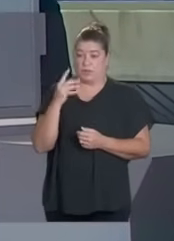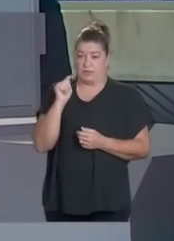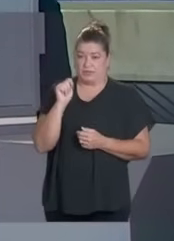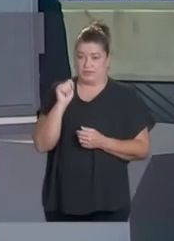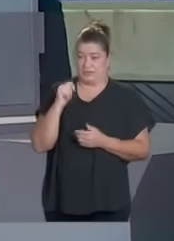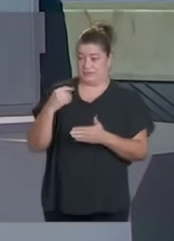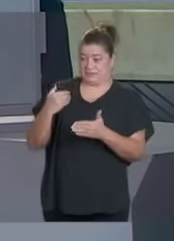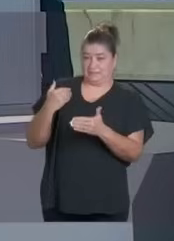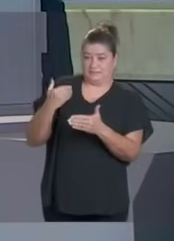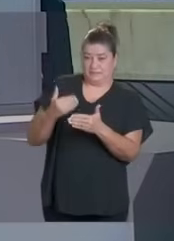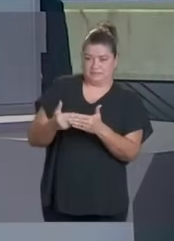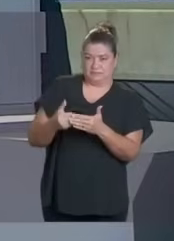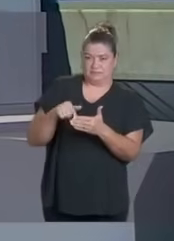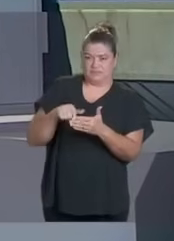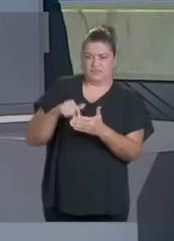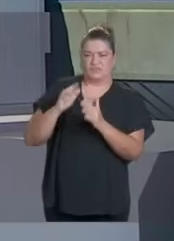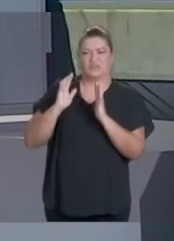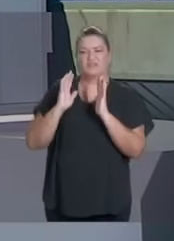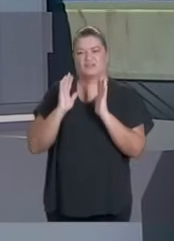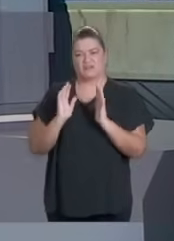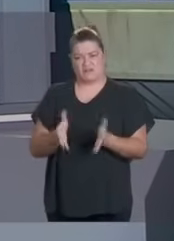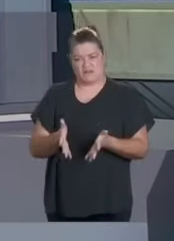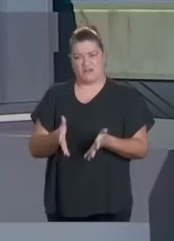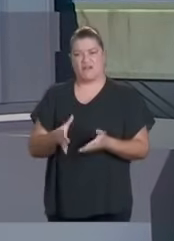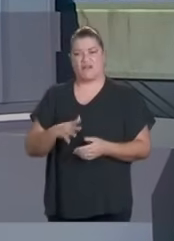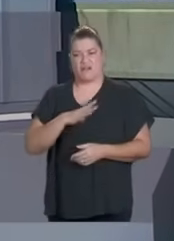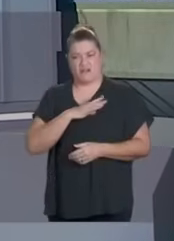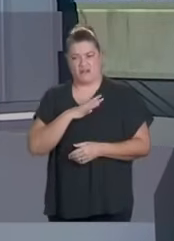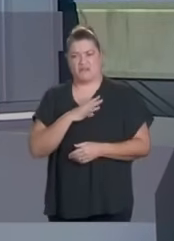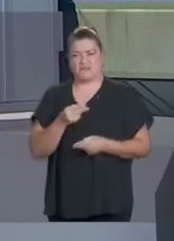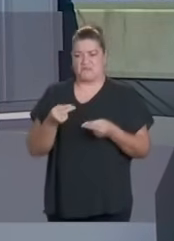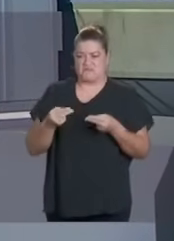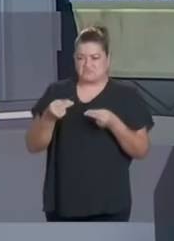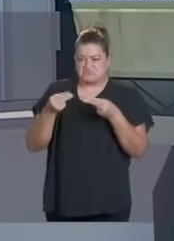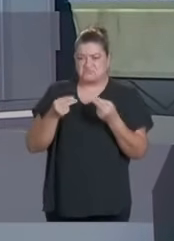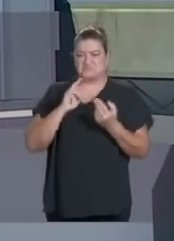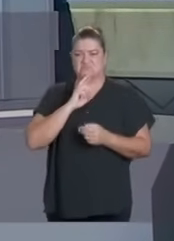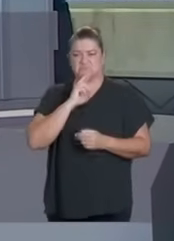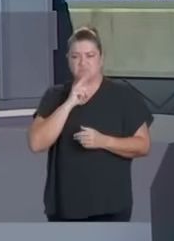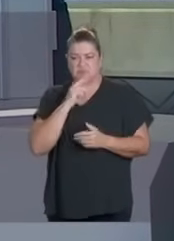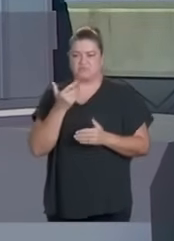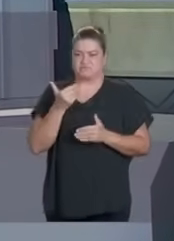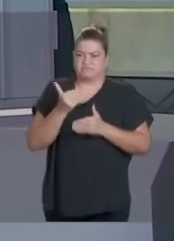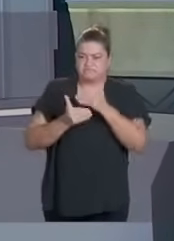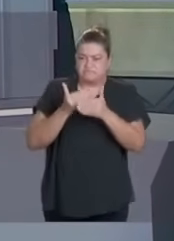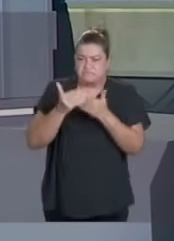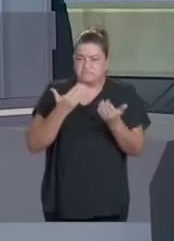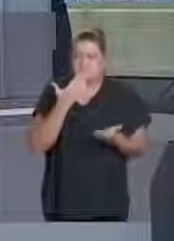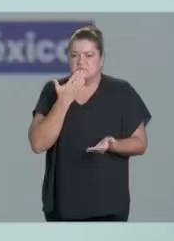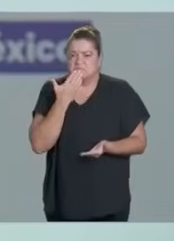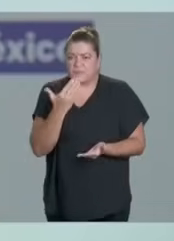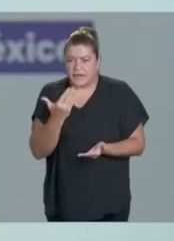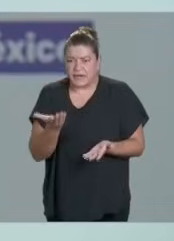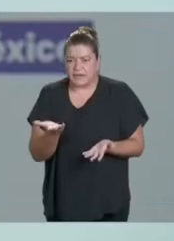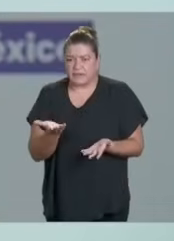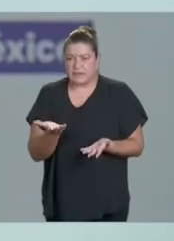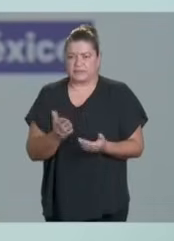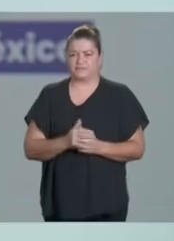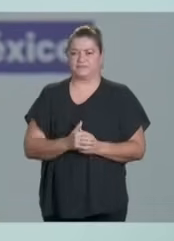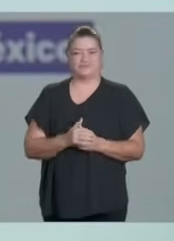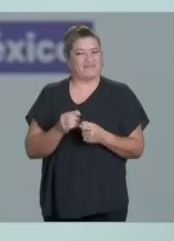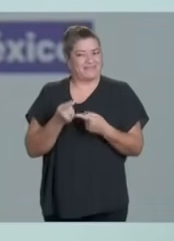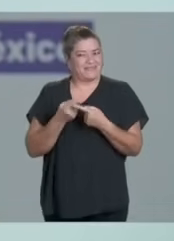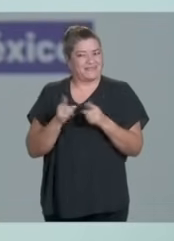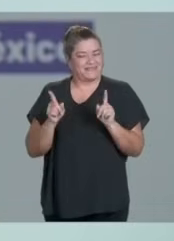que se ha recuperado el mercado interno como nunca antes se había recuperado. Es un modelo completamente distinto. ¿Con base en